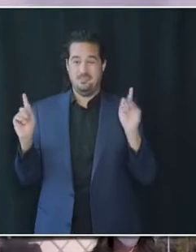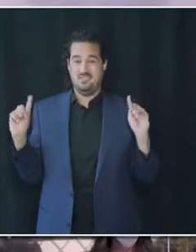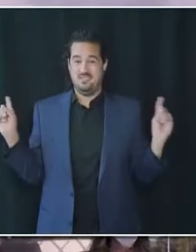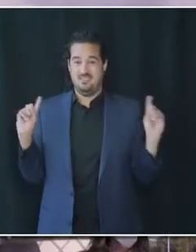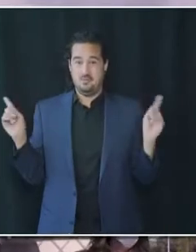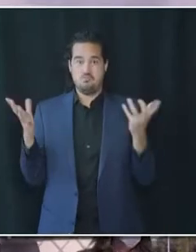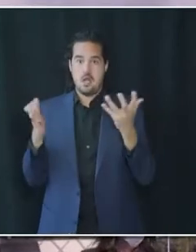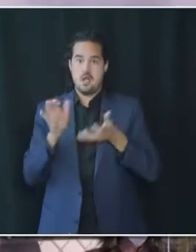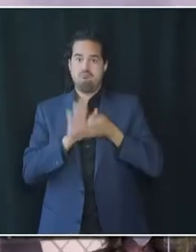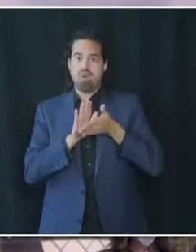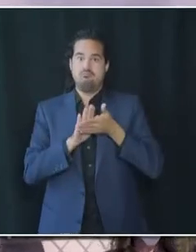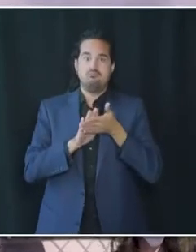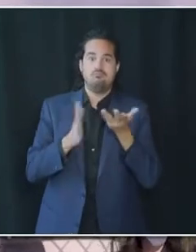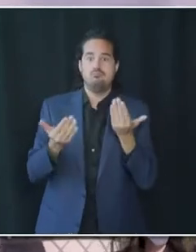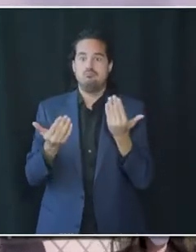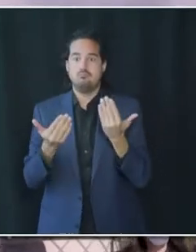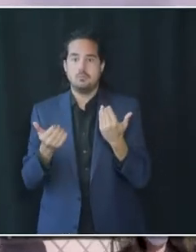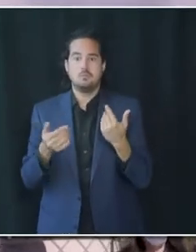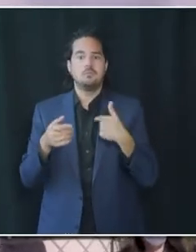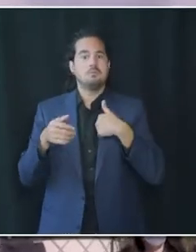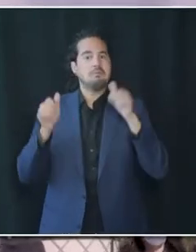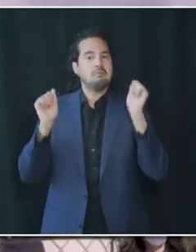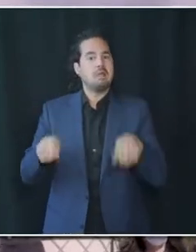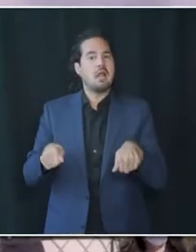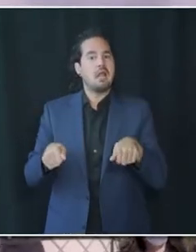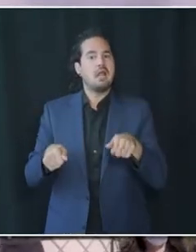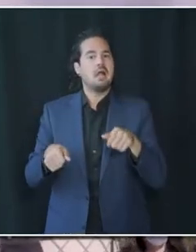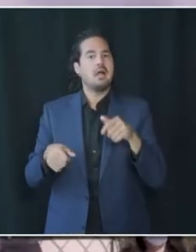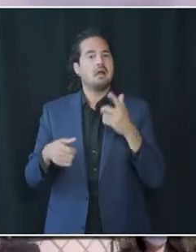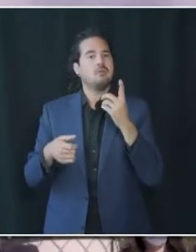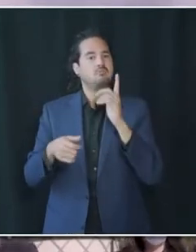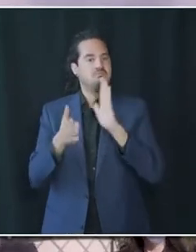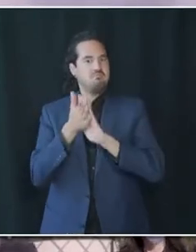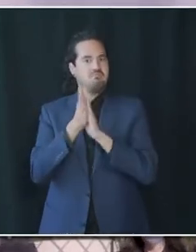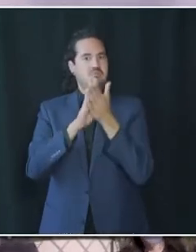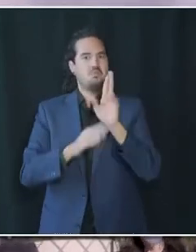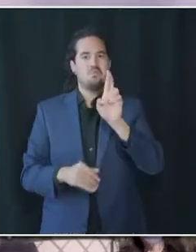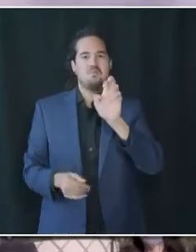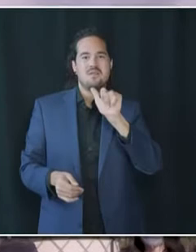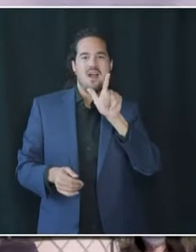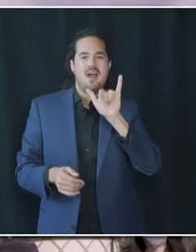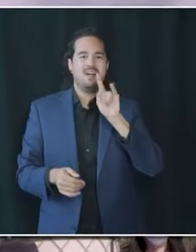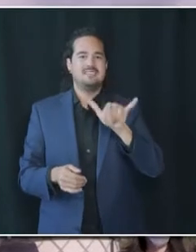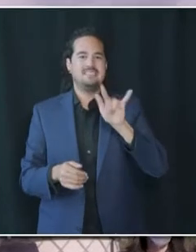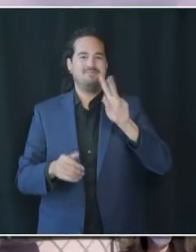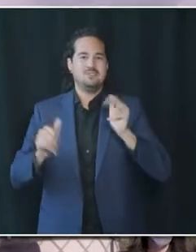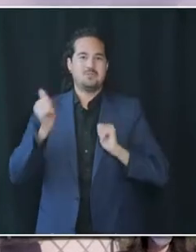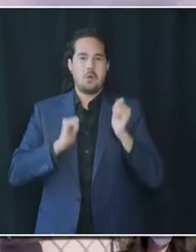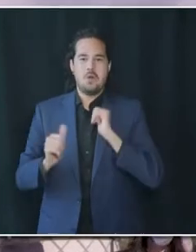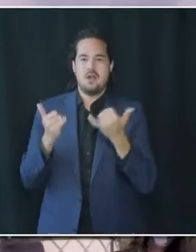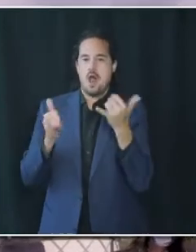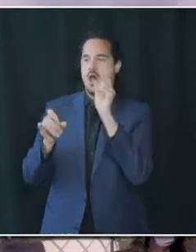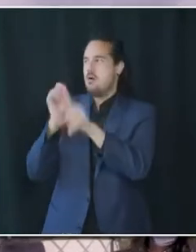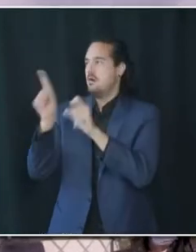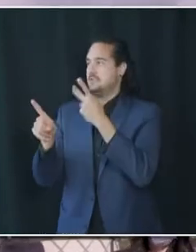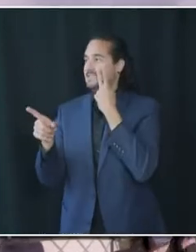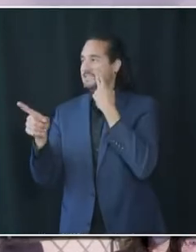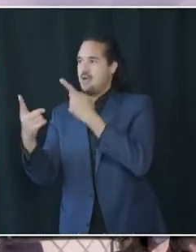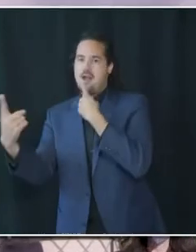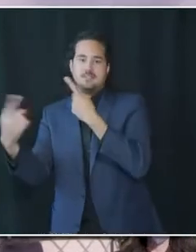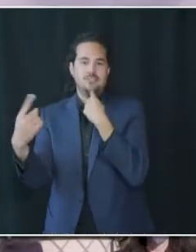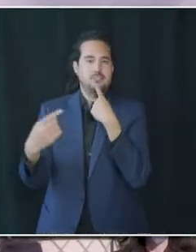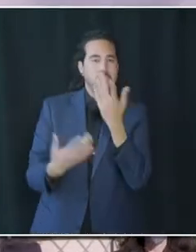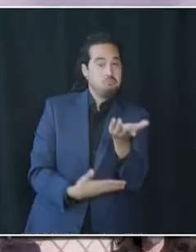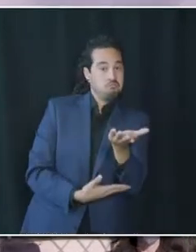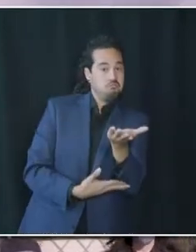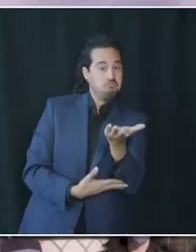y no quiere que sea el programa de televisión de realidad pueden hacerles preguntas y ver cómo las responden